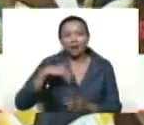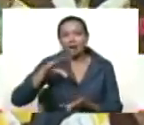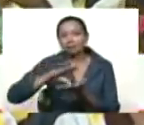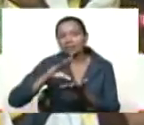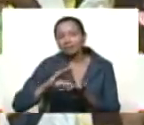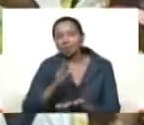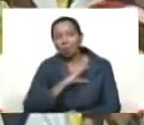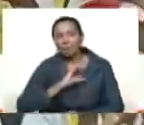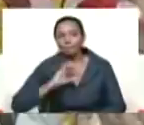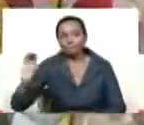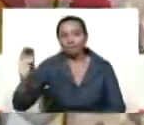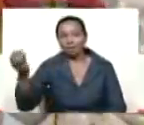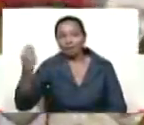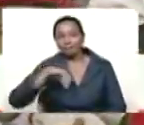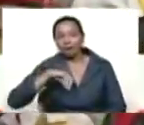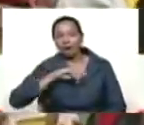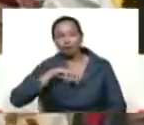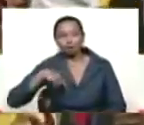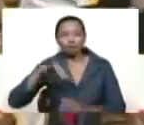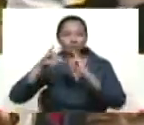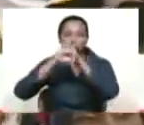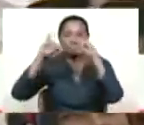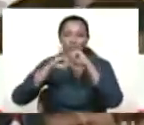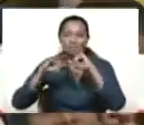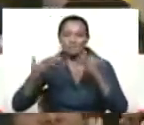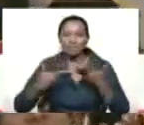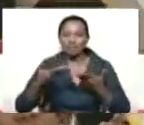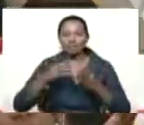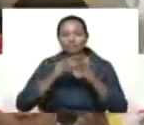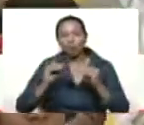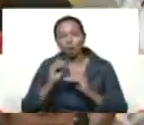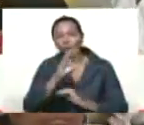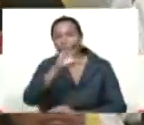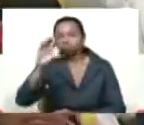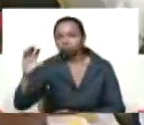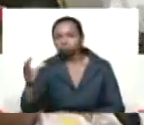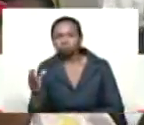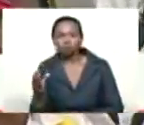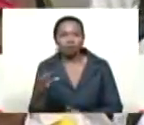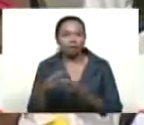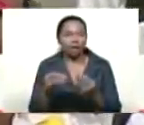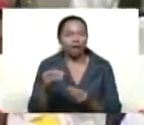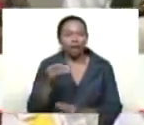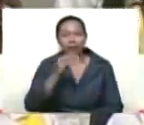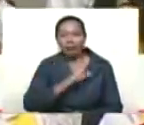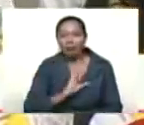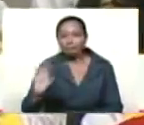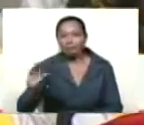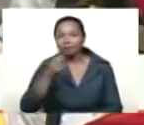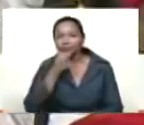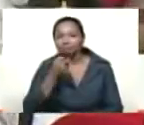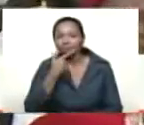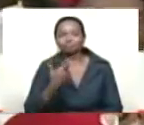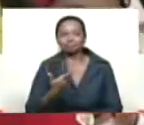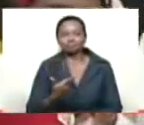patria grande, la patria feliz, la patria de todos, la patria bonita.